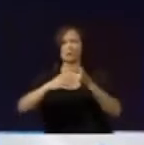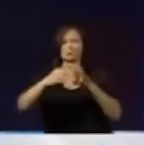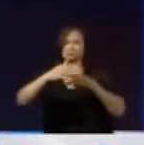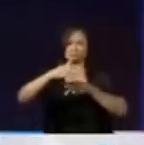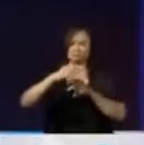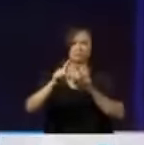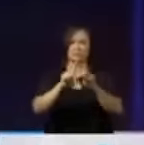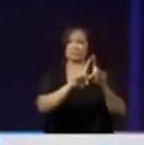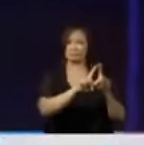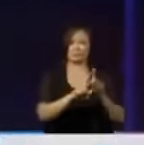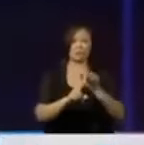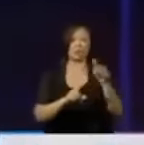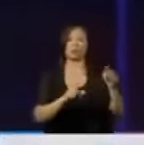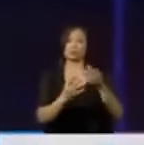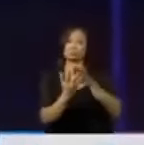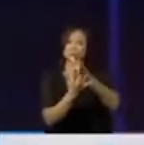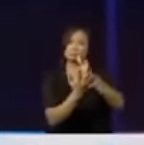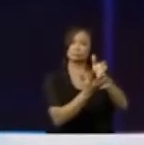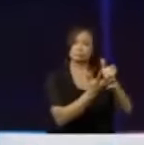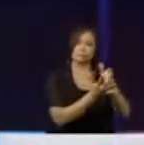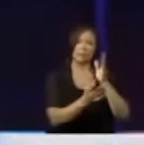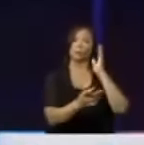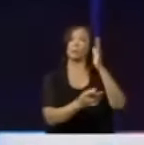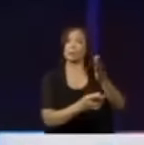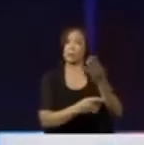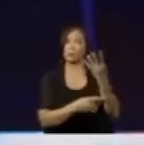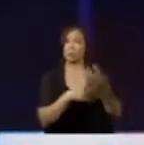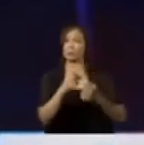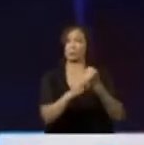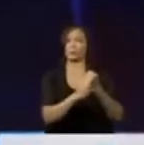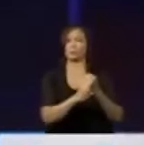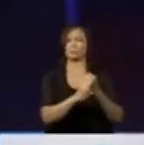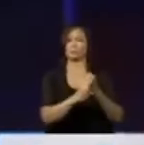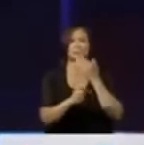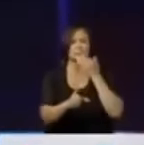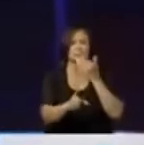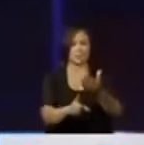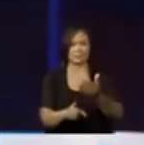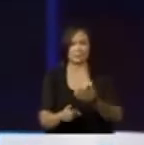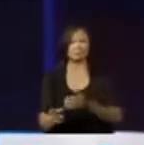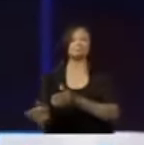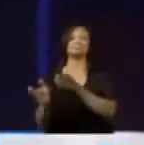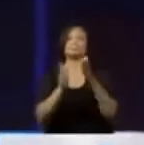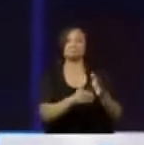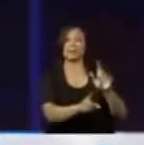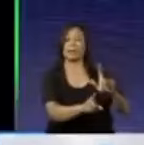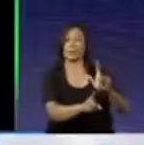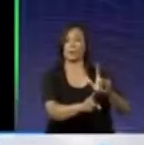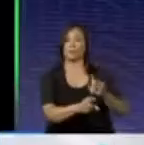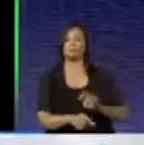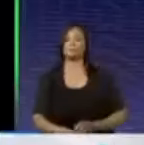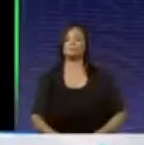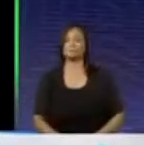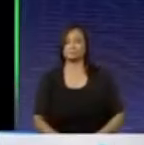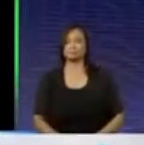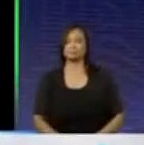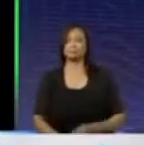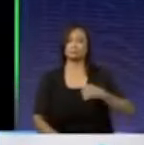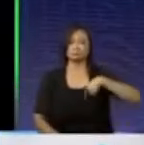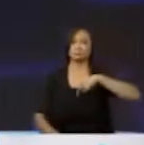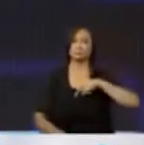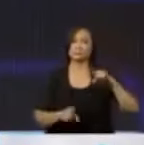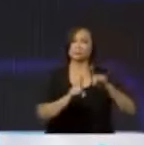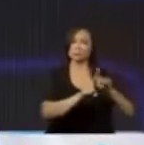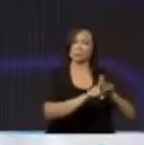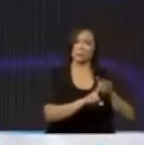solución a muchas otras áreas en estos próximos 4 años. Muchas gracias. Candidato Fernández. Bien, también a